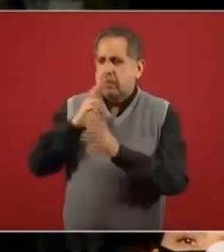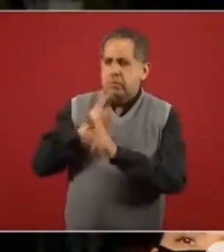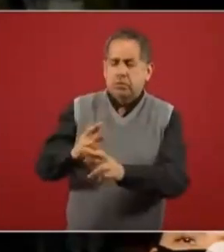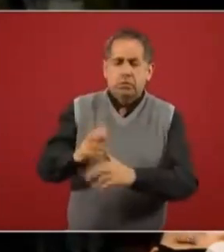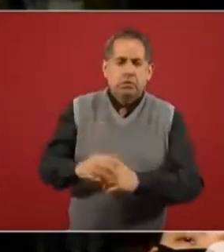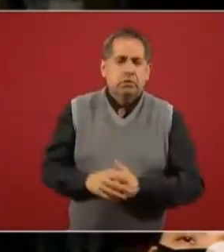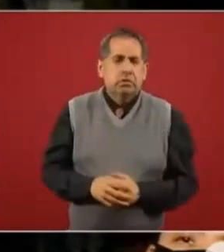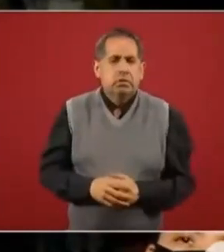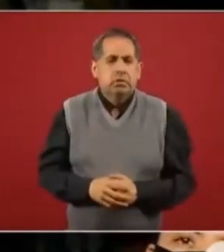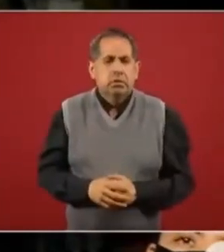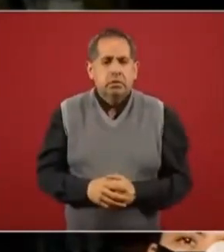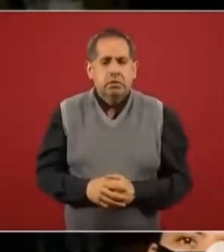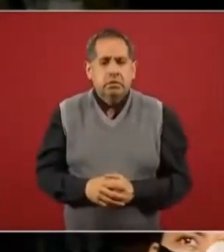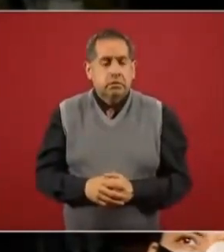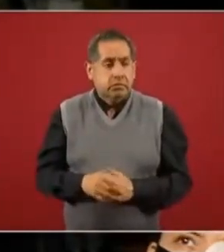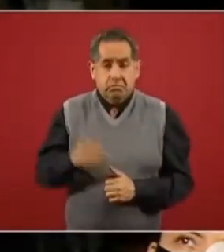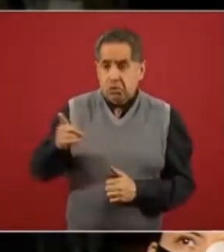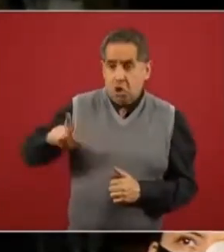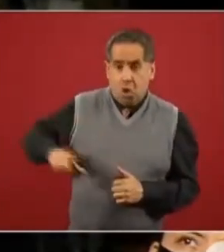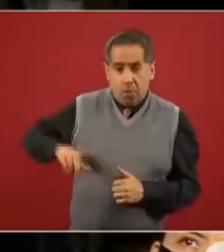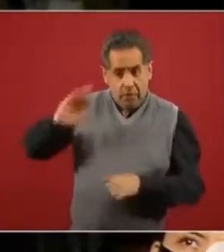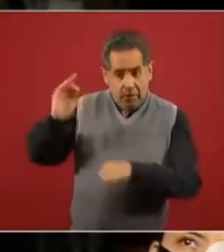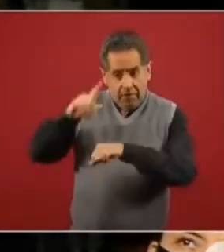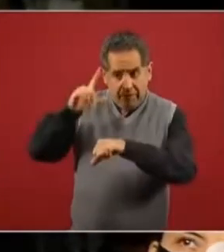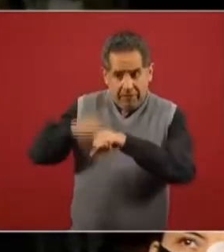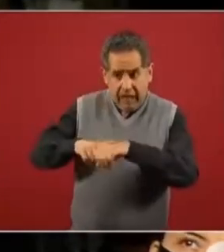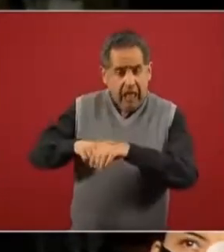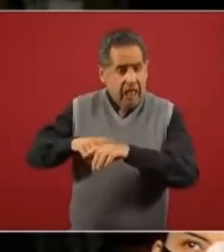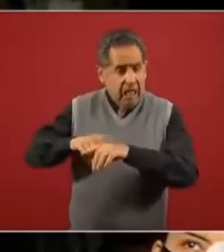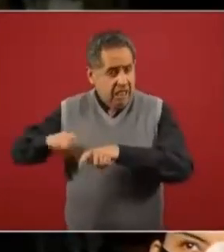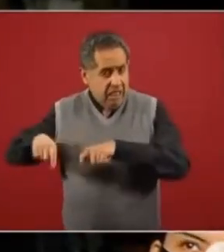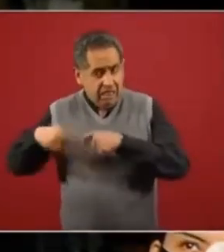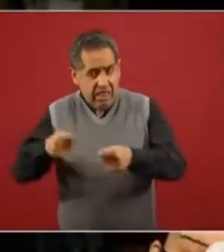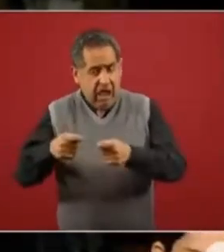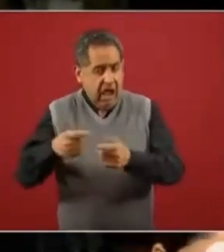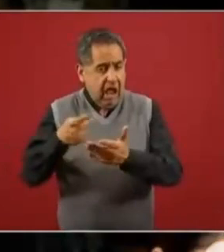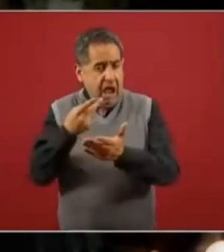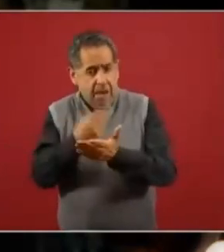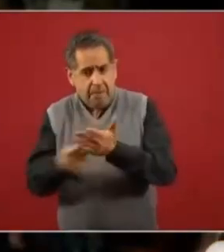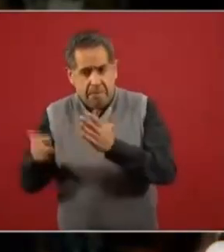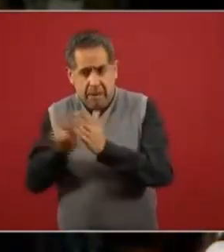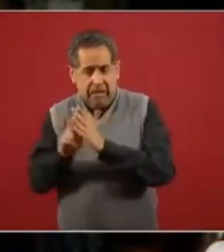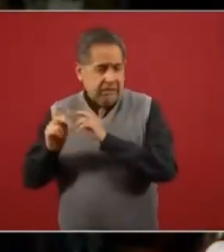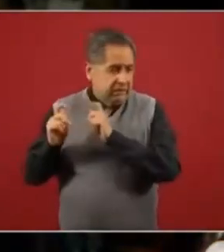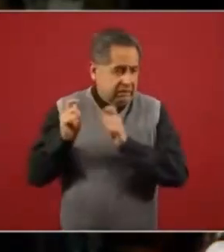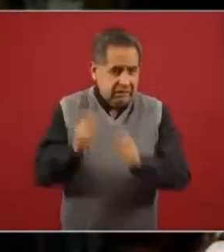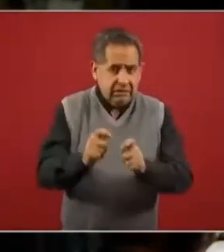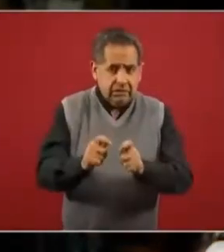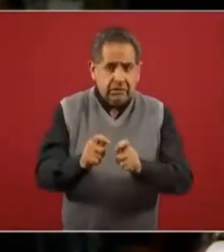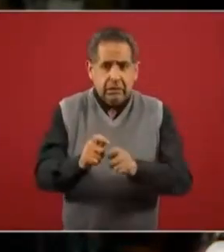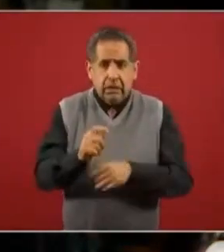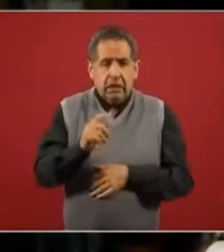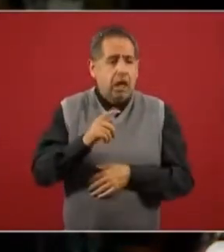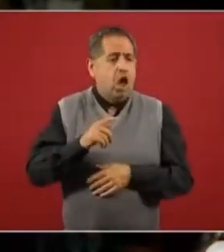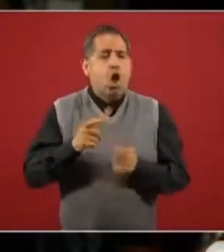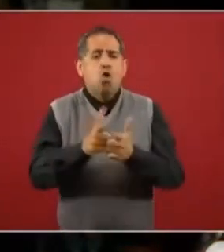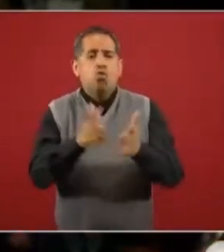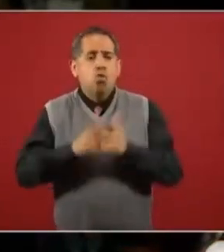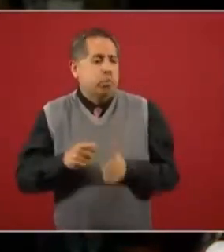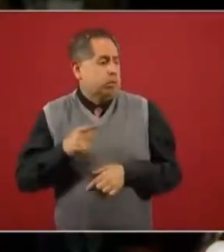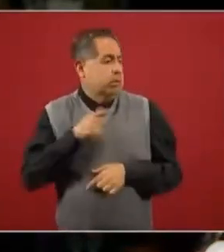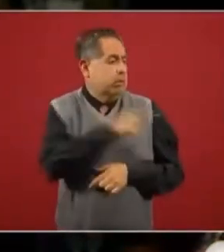conteste. ¿Se compromete el gobierno federal a otorgar estas bases sin intermediación de grupos de